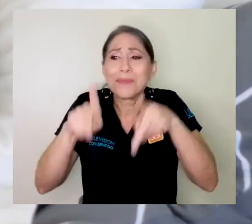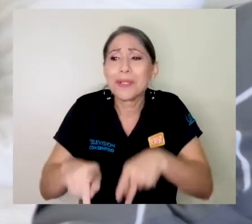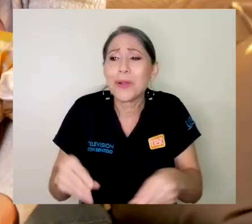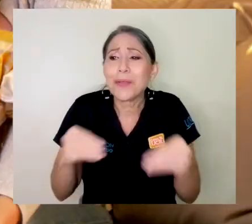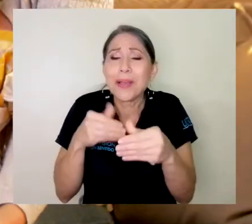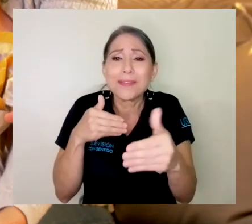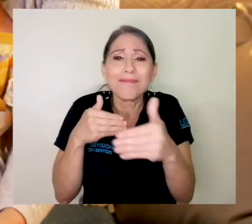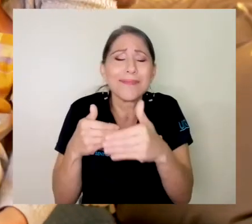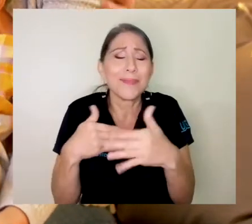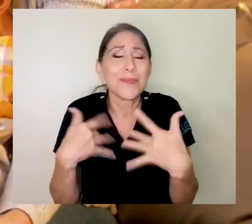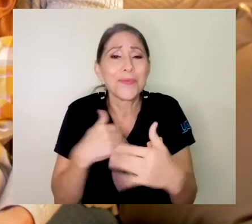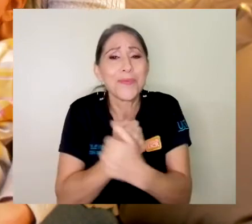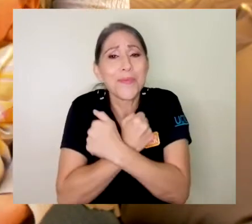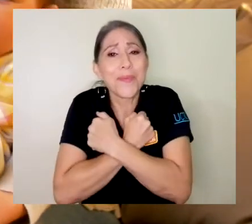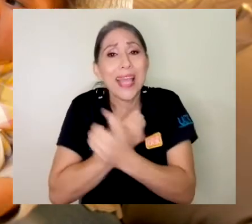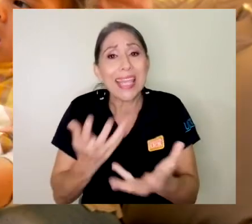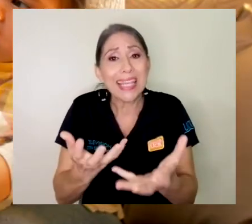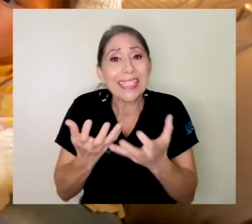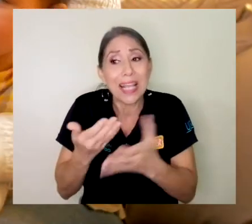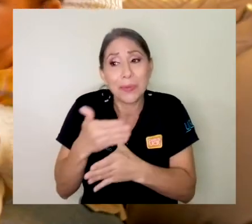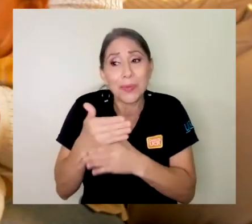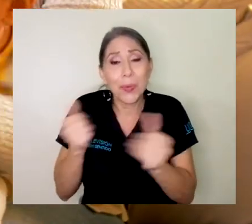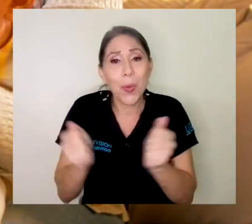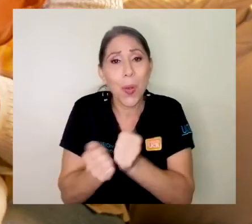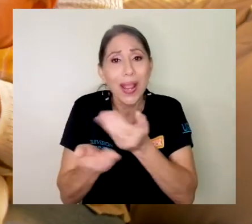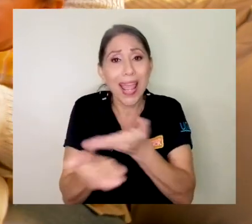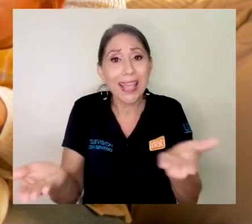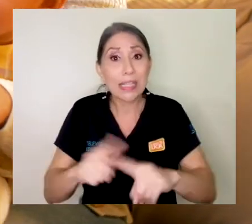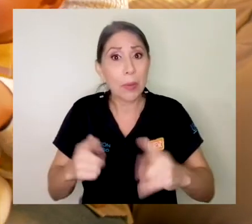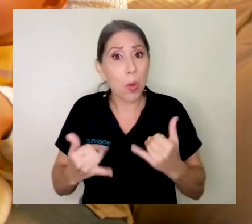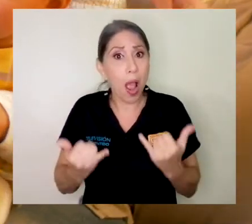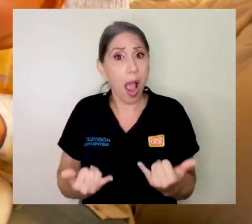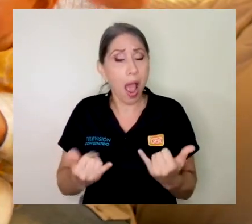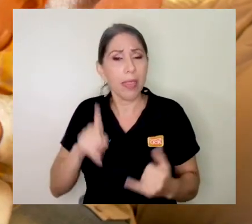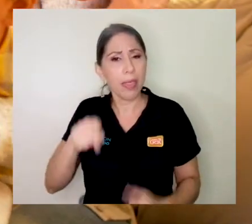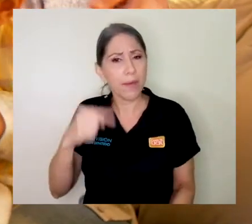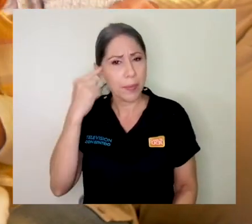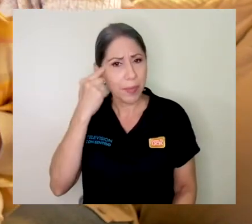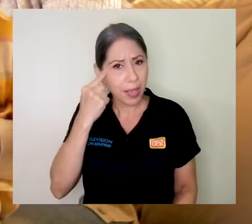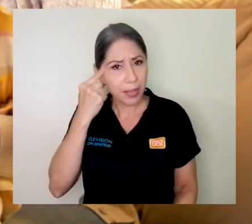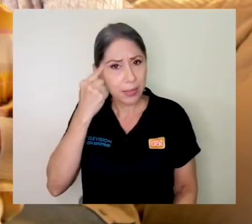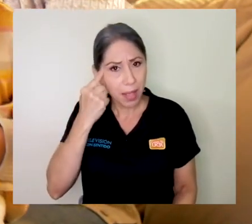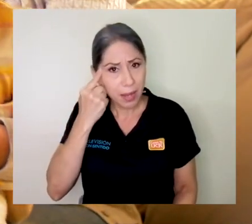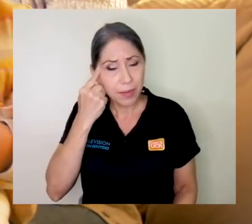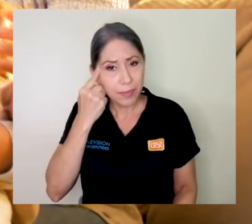allegadas, quisiéramos estar con ellos, pero en este momento habría que pensar